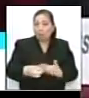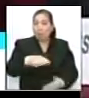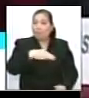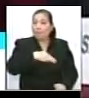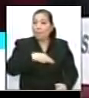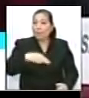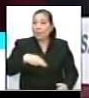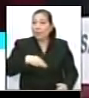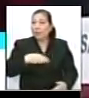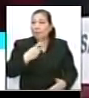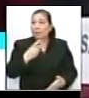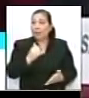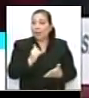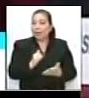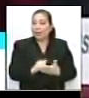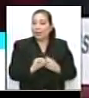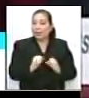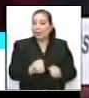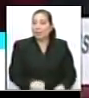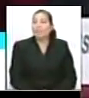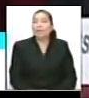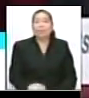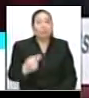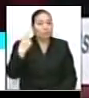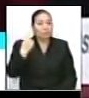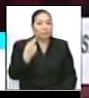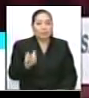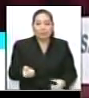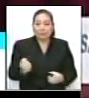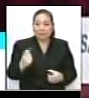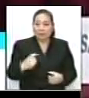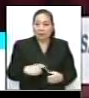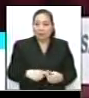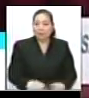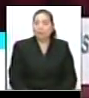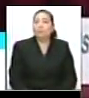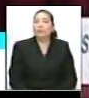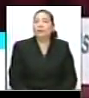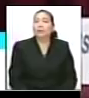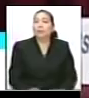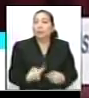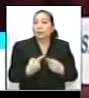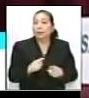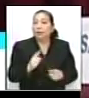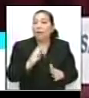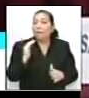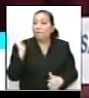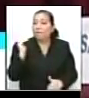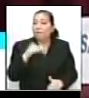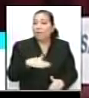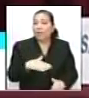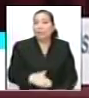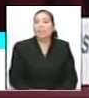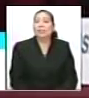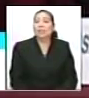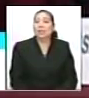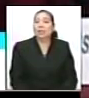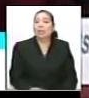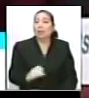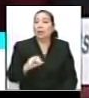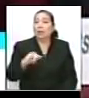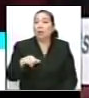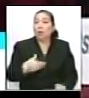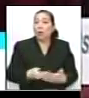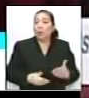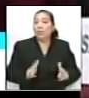Ministerio Público por existir indicios razonables de incorporación de presunta información falsa en la declaración jurada de